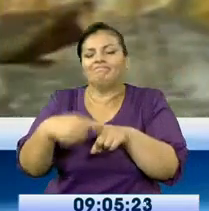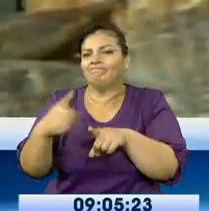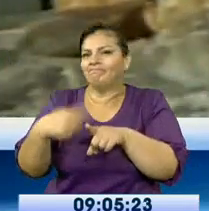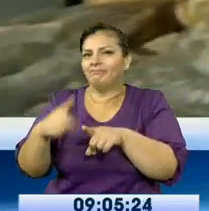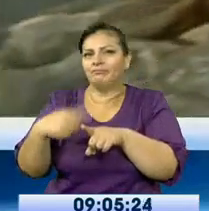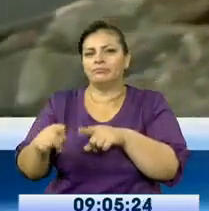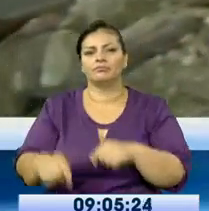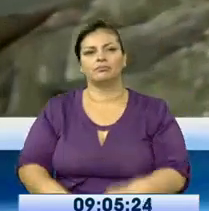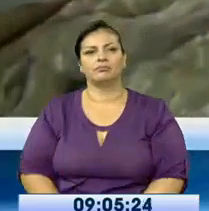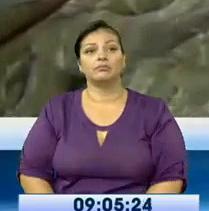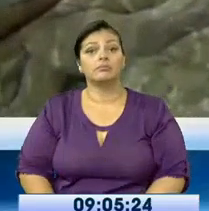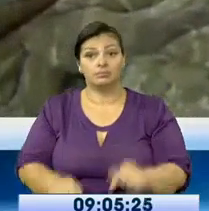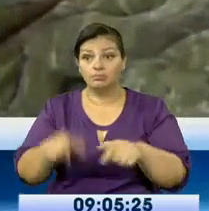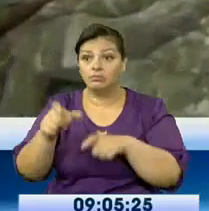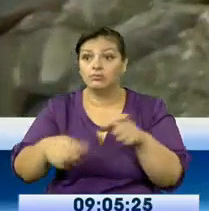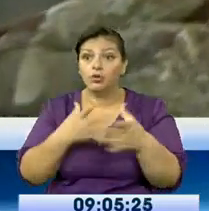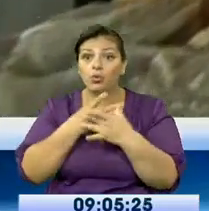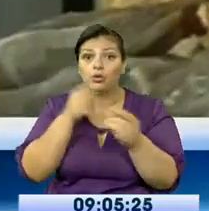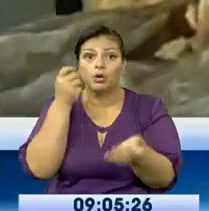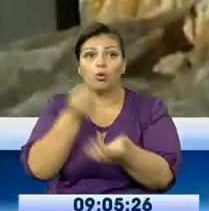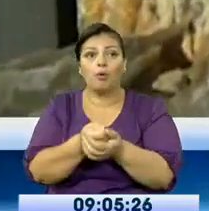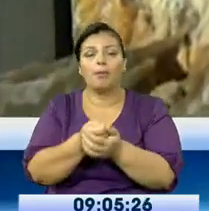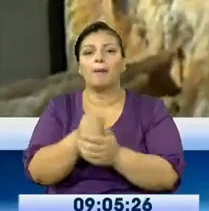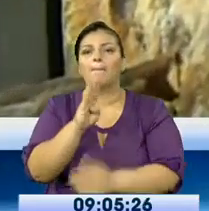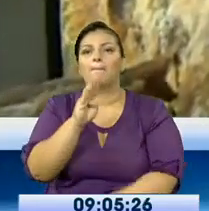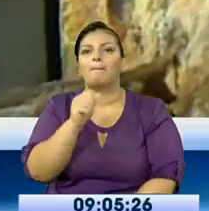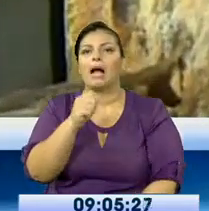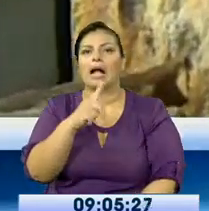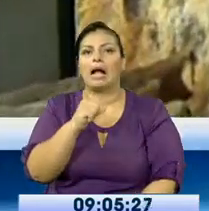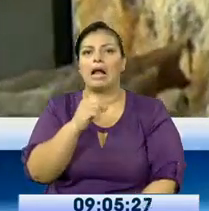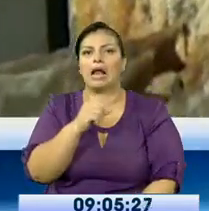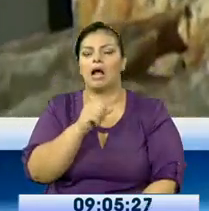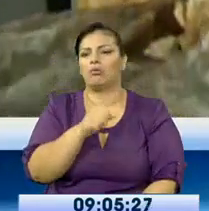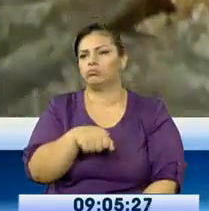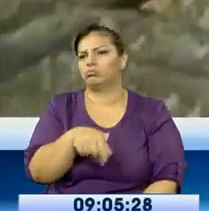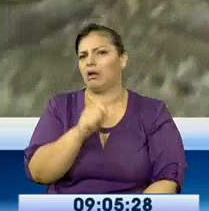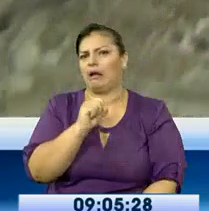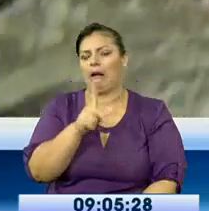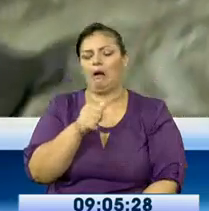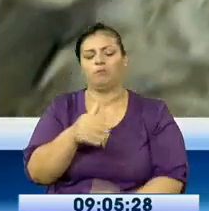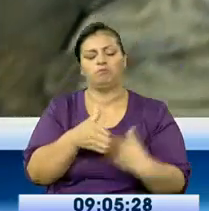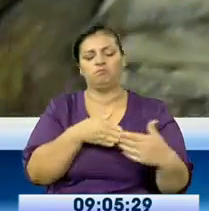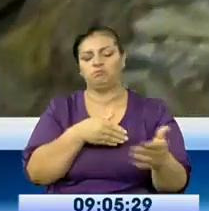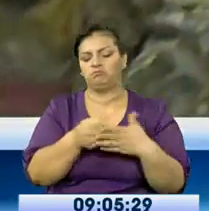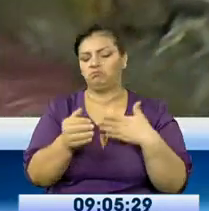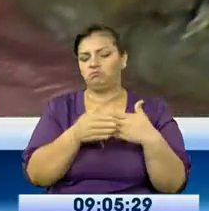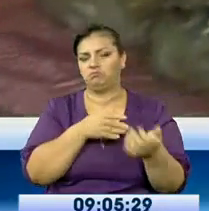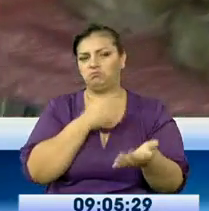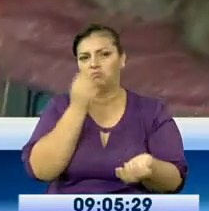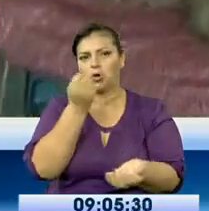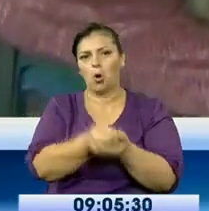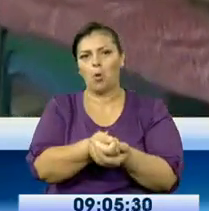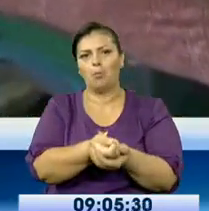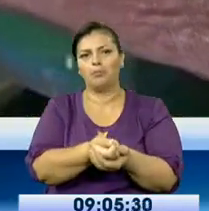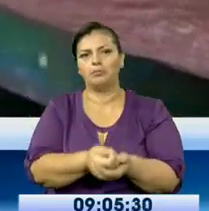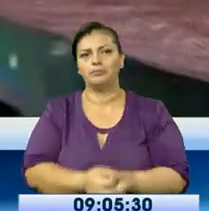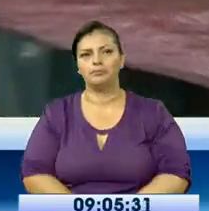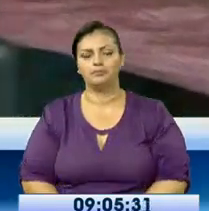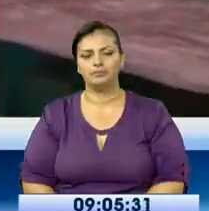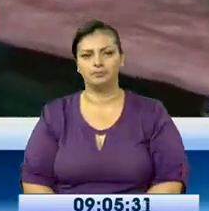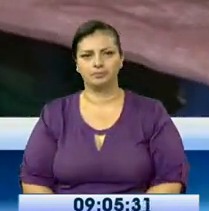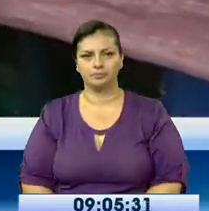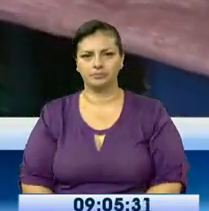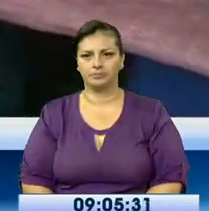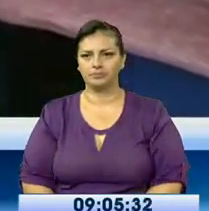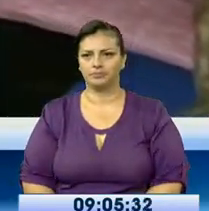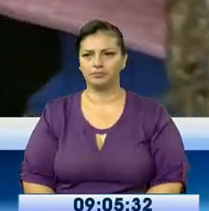más un bacalado balado pesa al precio es el normal picudo que también está saliendo un poco todavía no estamos en bastante venta porque todavía